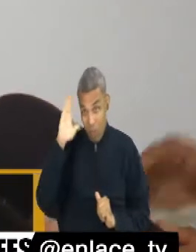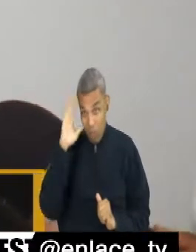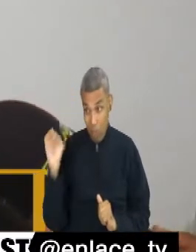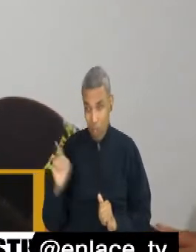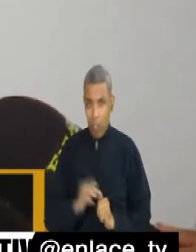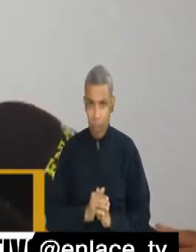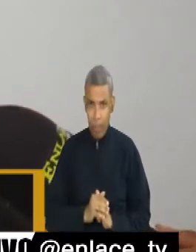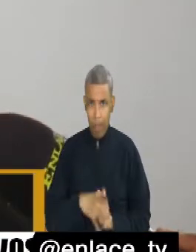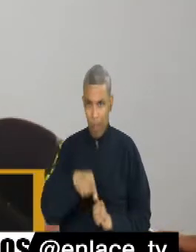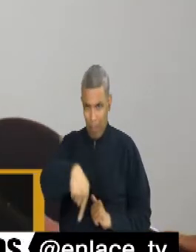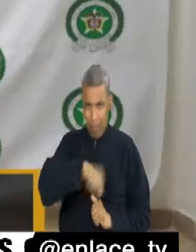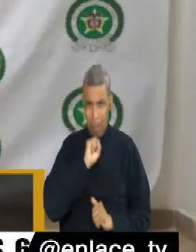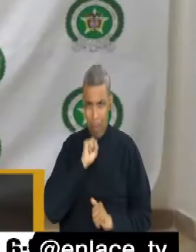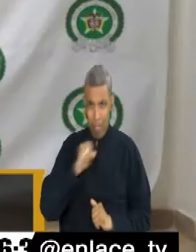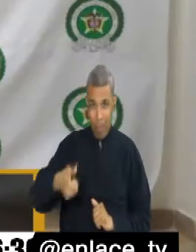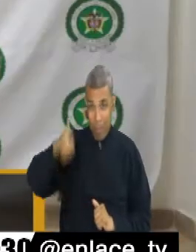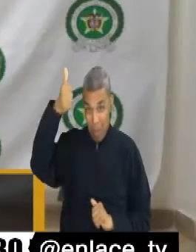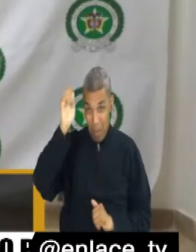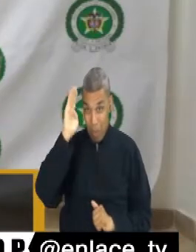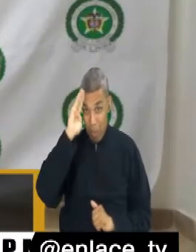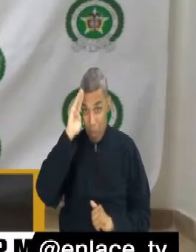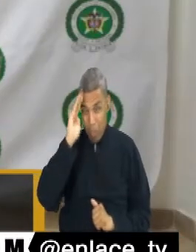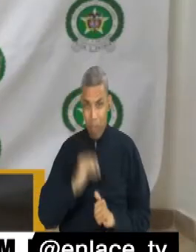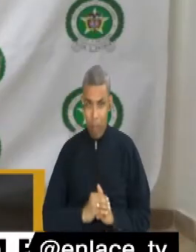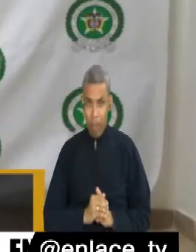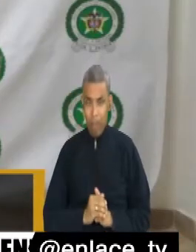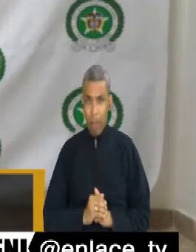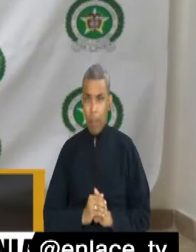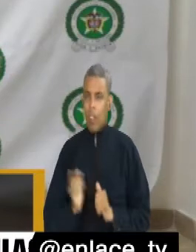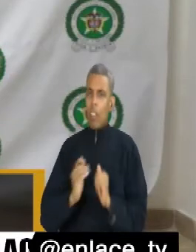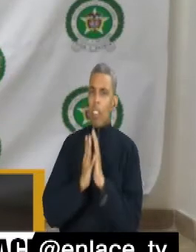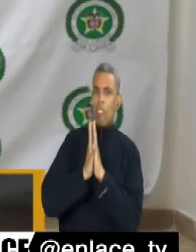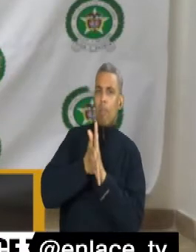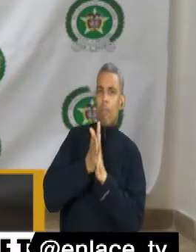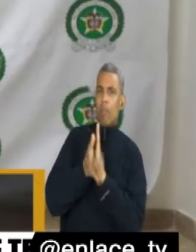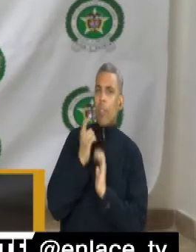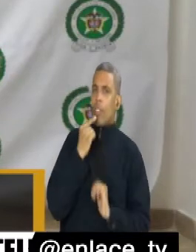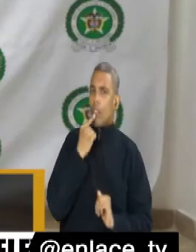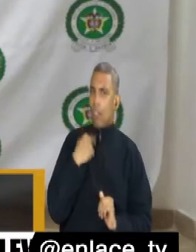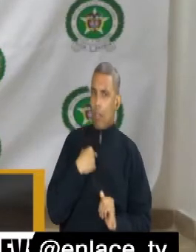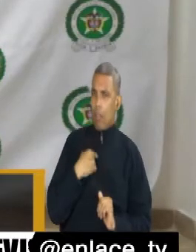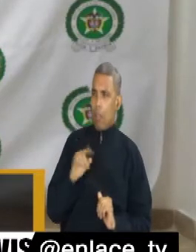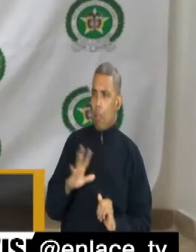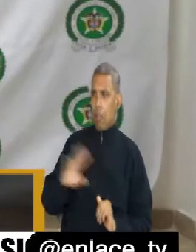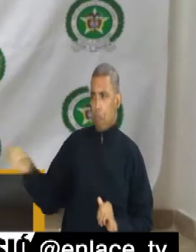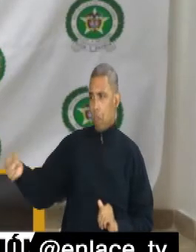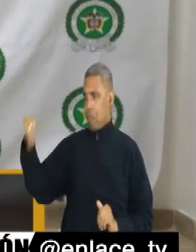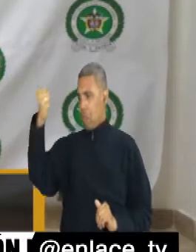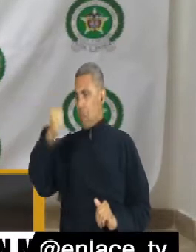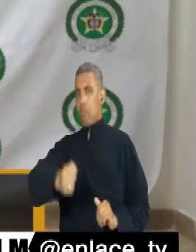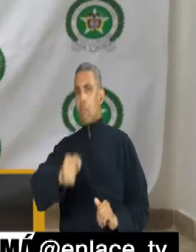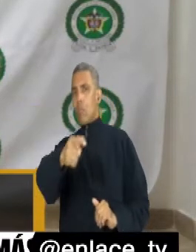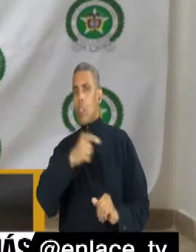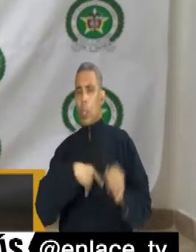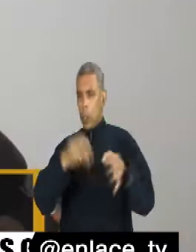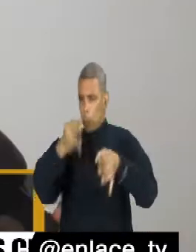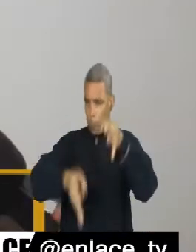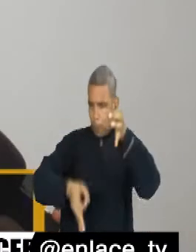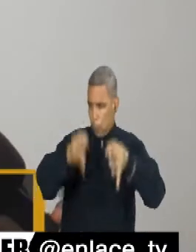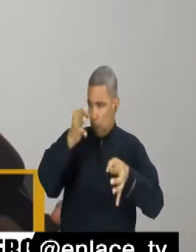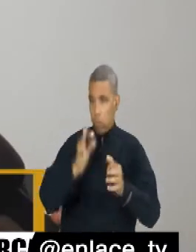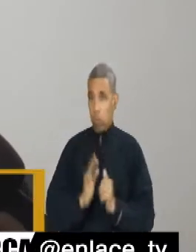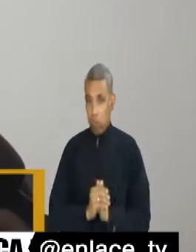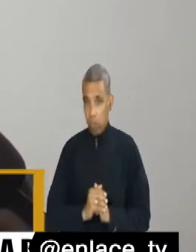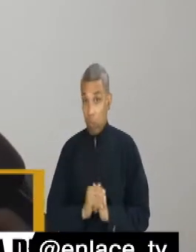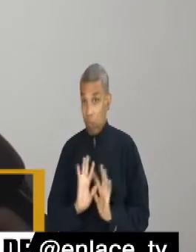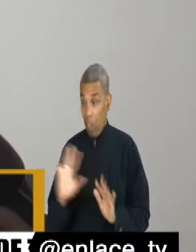estación Barranca del Departamento de Policía del Magdalena Medio, dio a conocer que este hombre fue presentado ante la autoridad competente para su judicialización. Esta